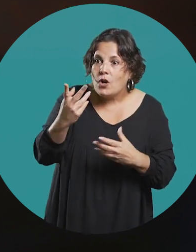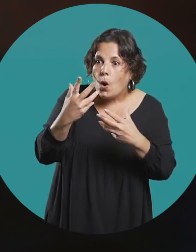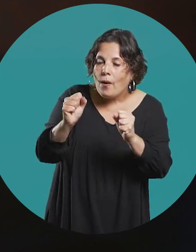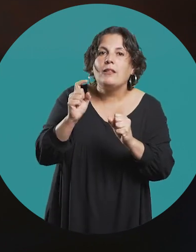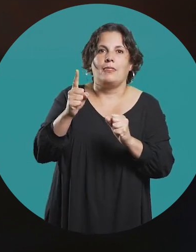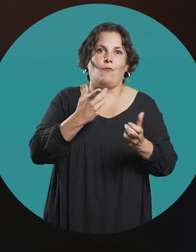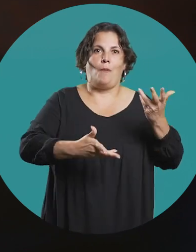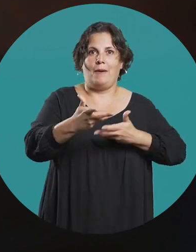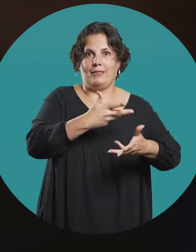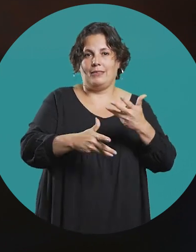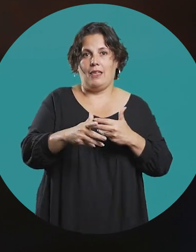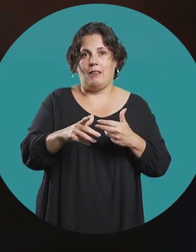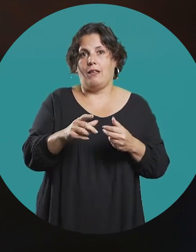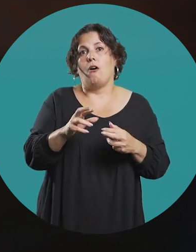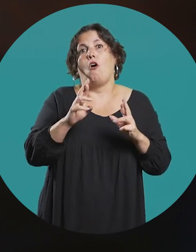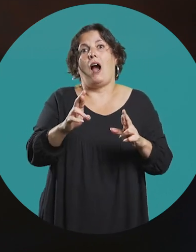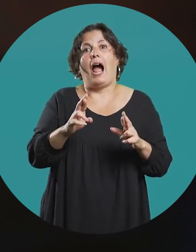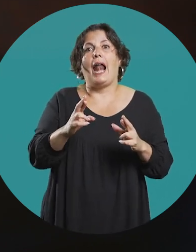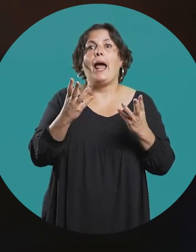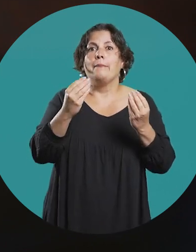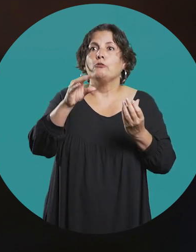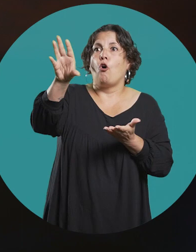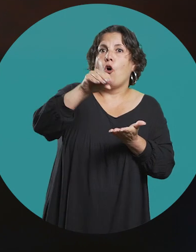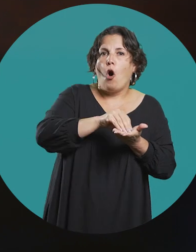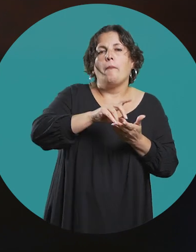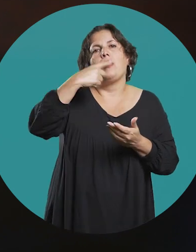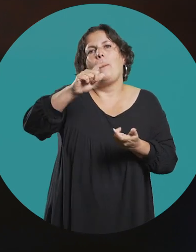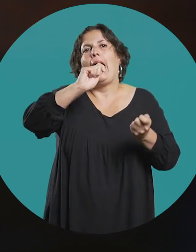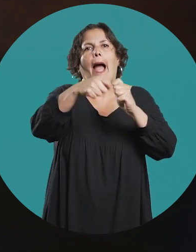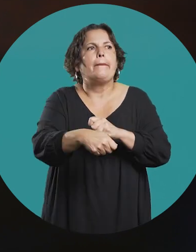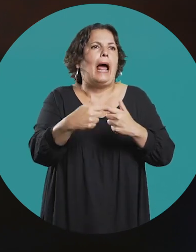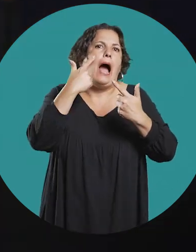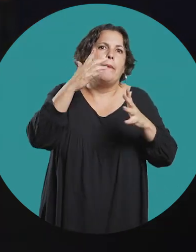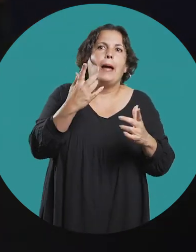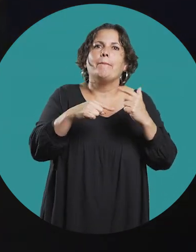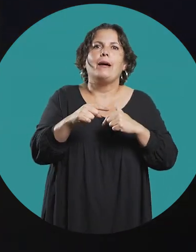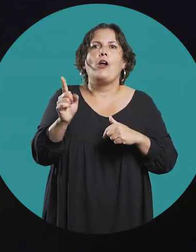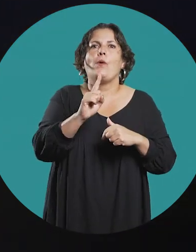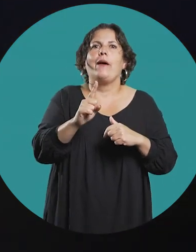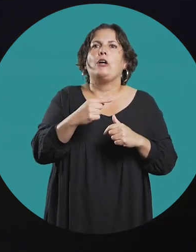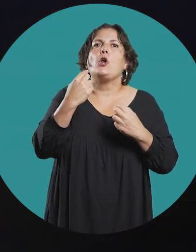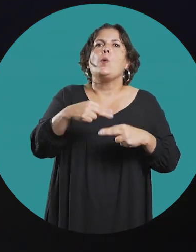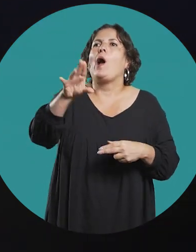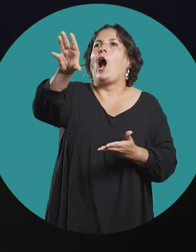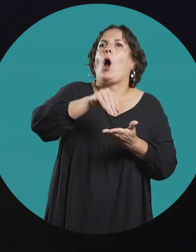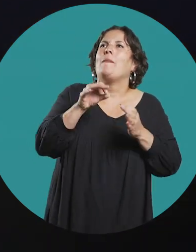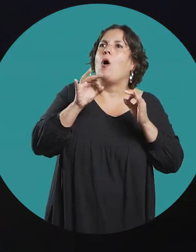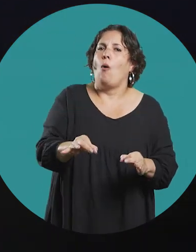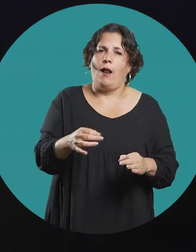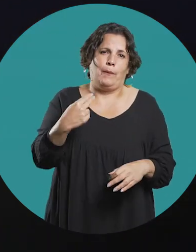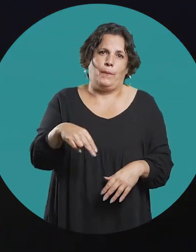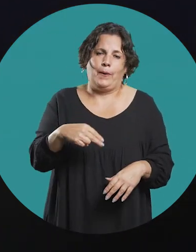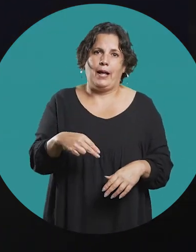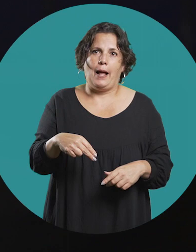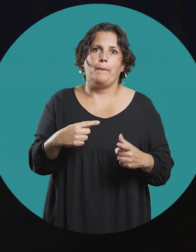tiene que compartir, y hasta ojalá muchos se las copien y después las cambiarán y verán, pero no, y igual uno nunca copia literal,